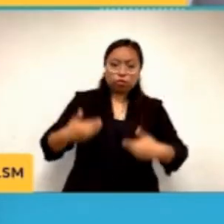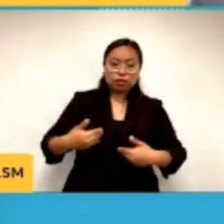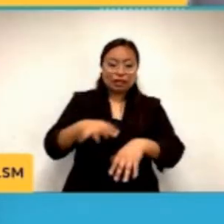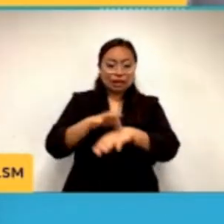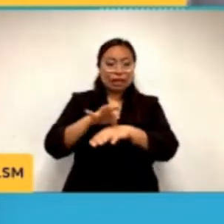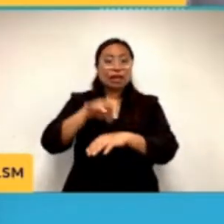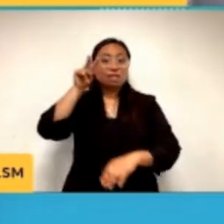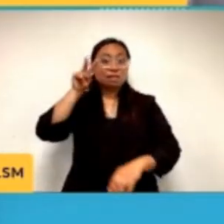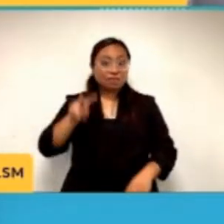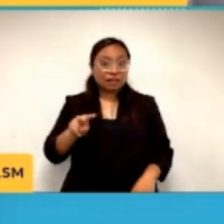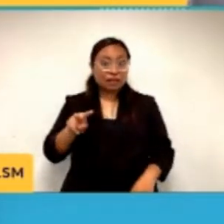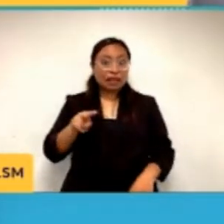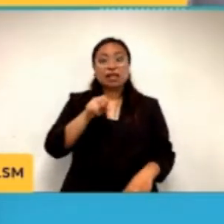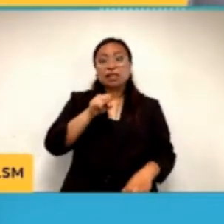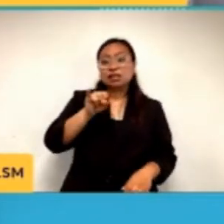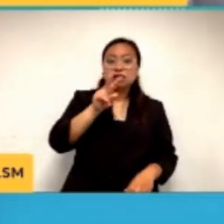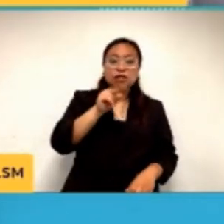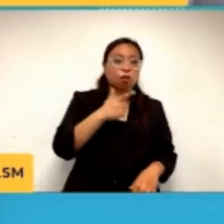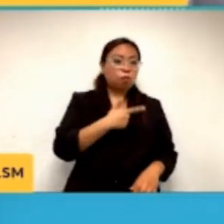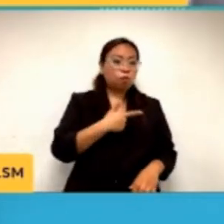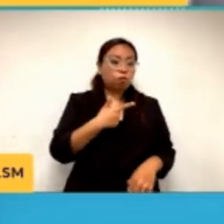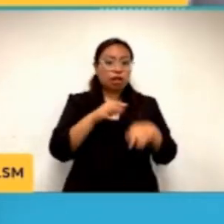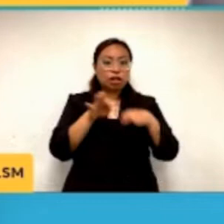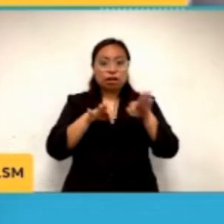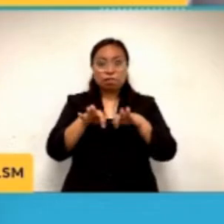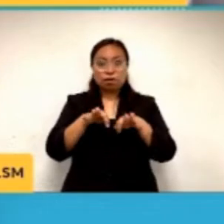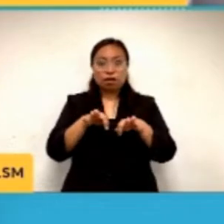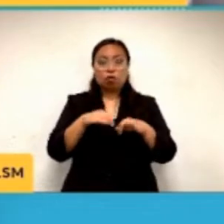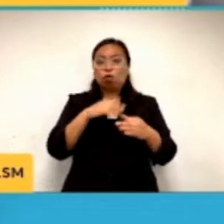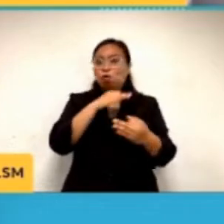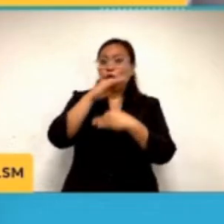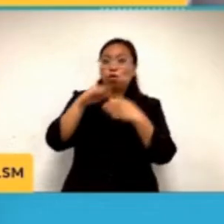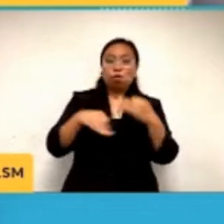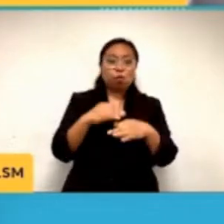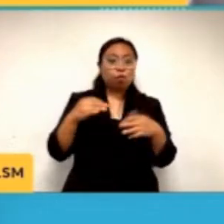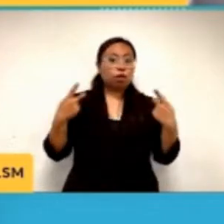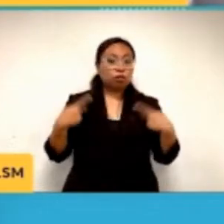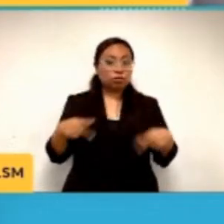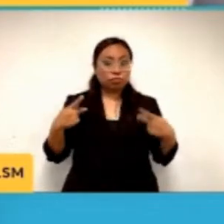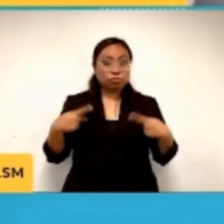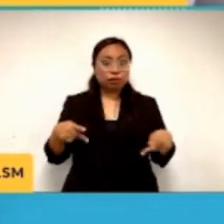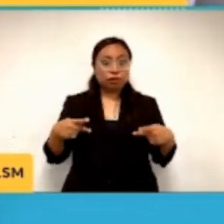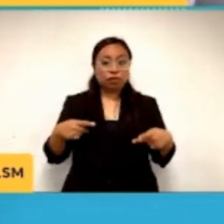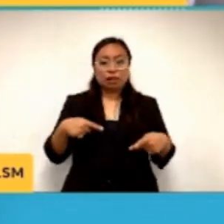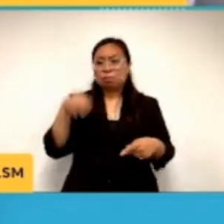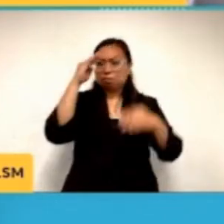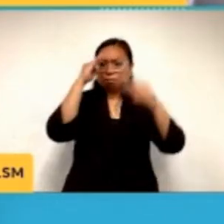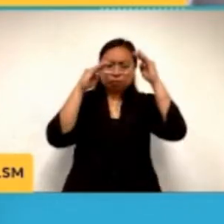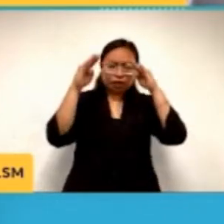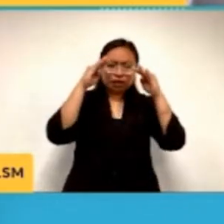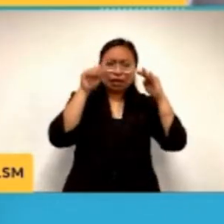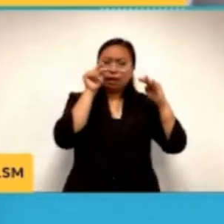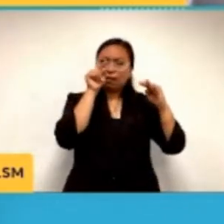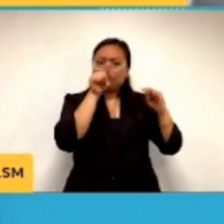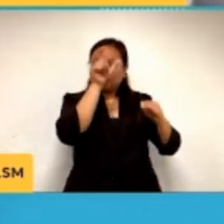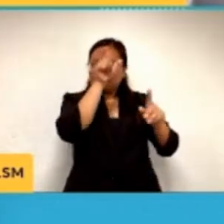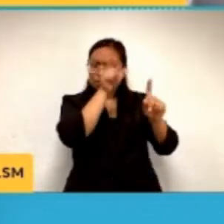credibilidad, es lo que las otras personas piensan de ti